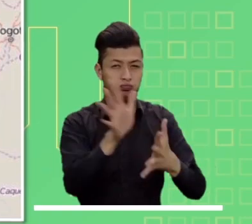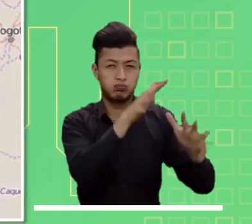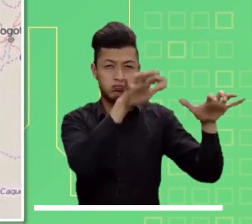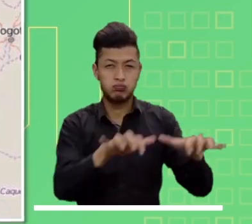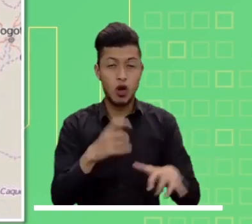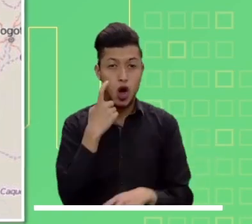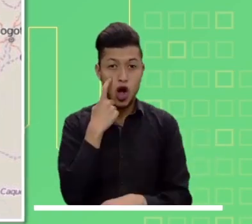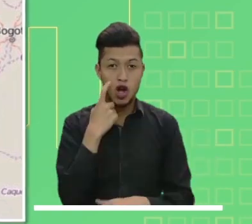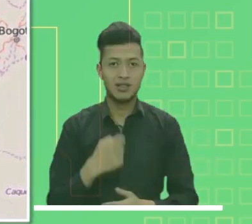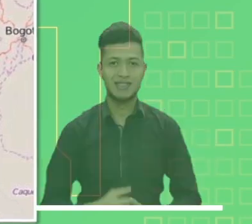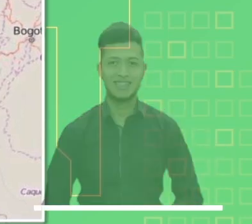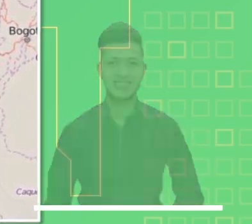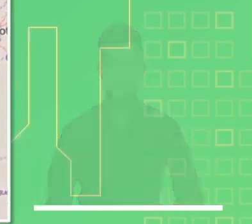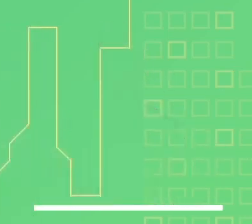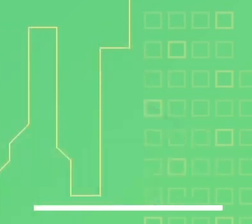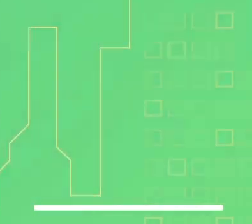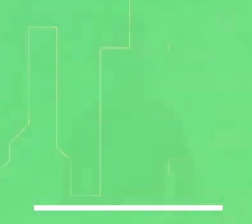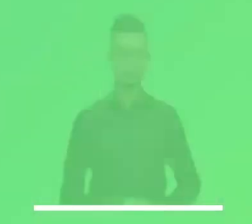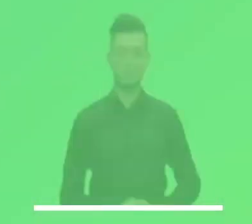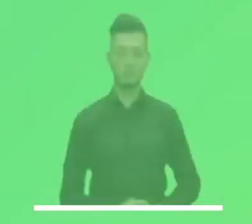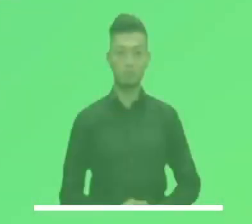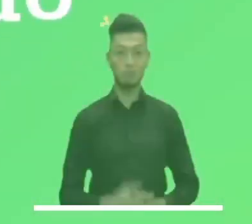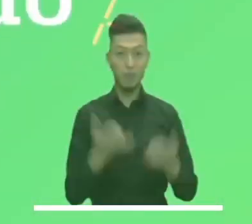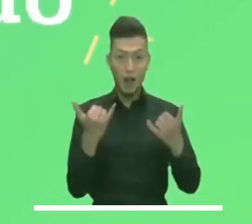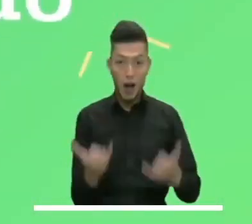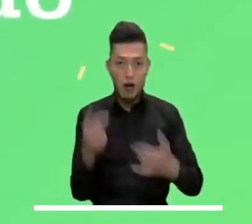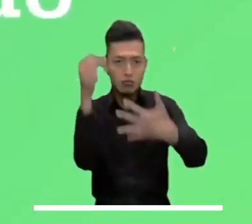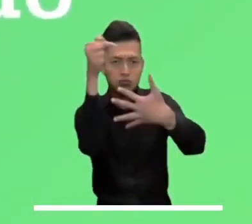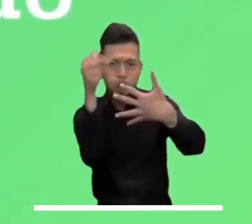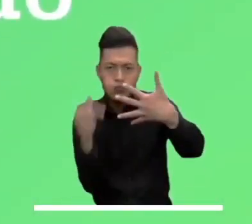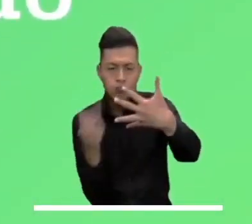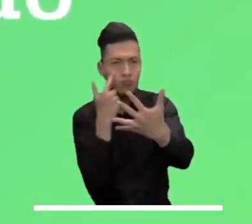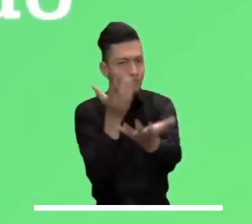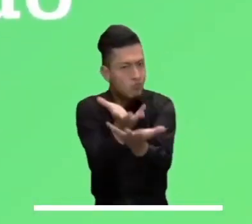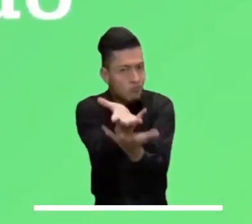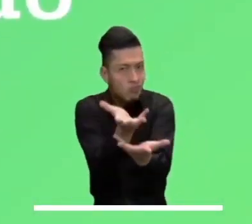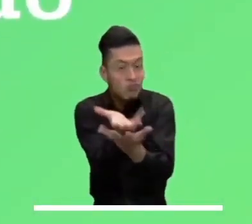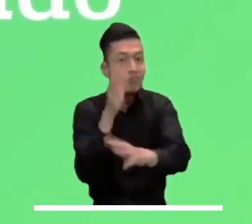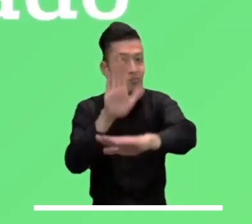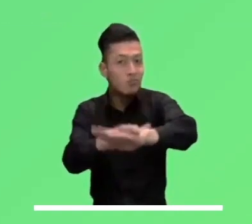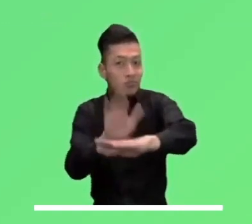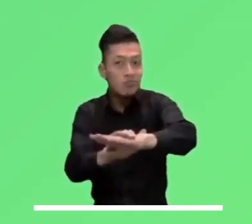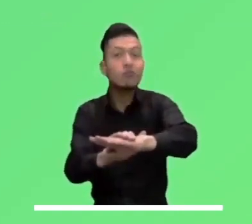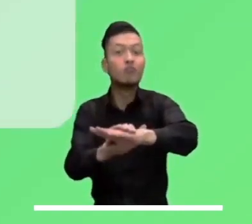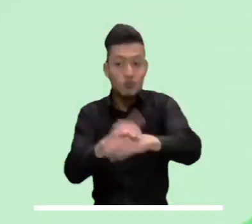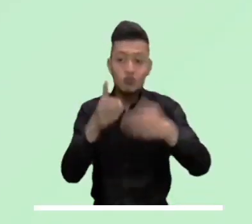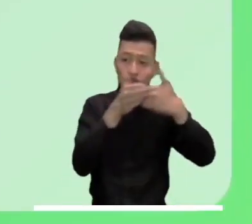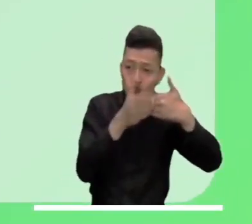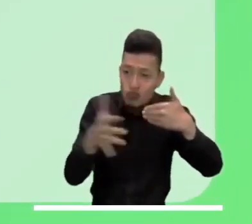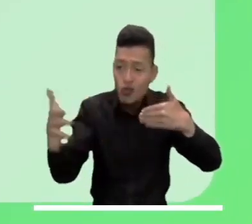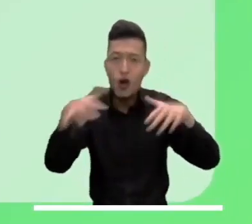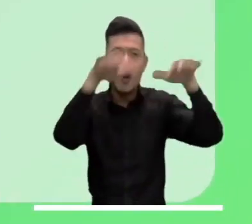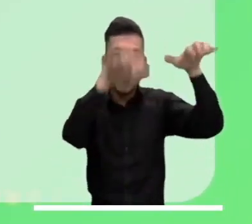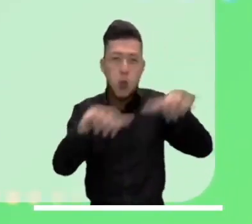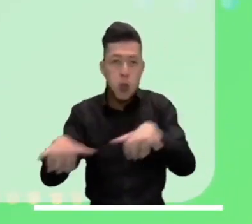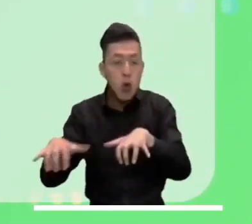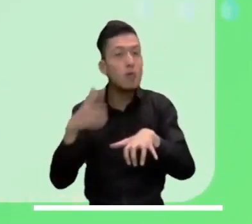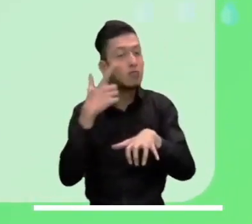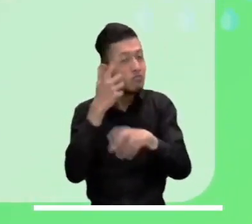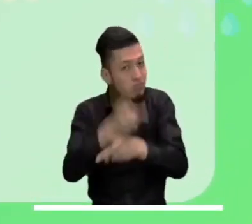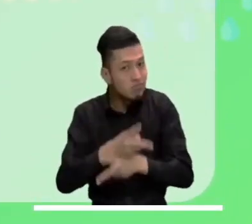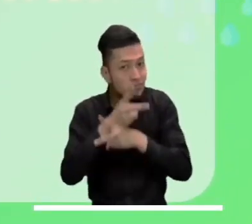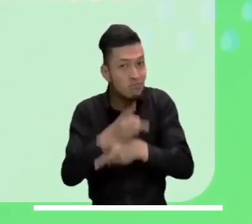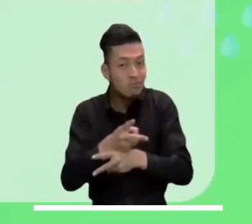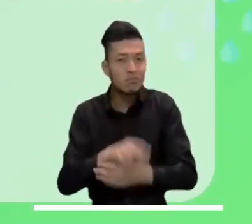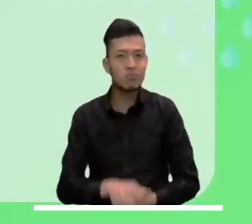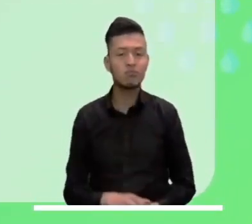por tiempo lluvioso en la cuenca del Océano Pacífico. Estas son algunas recomendaciones para tener en cuenta durante esta